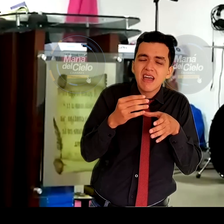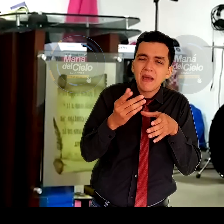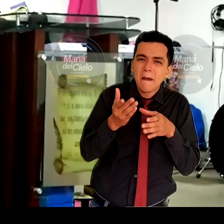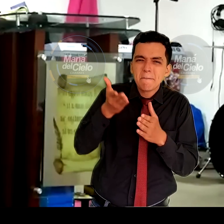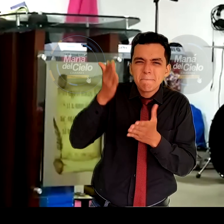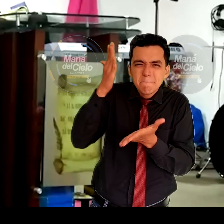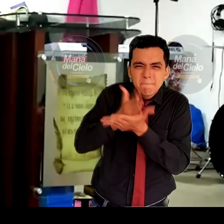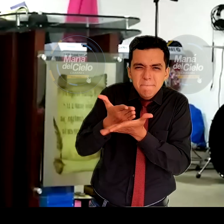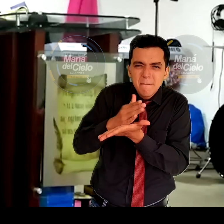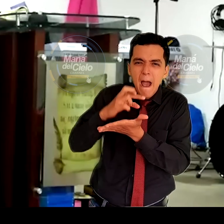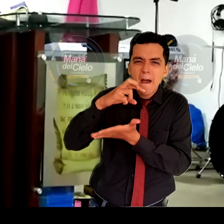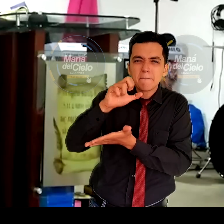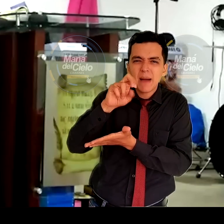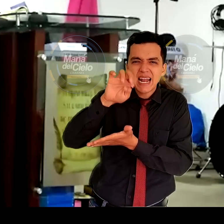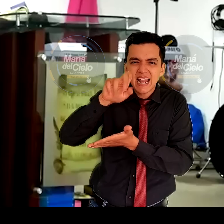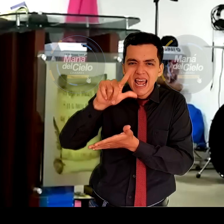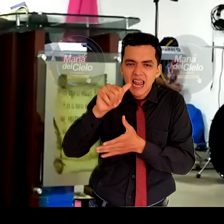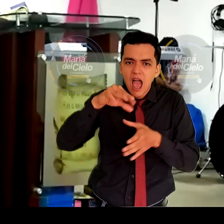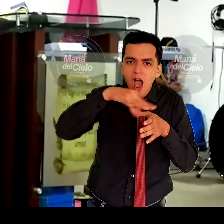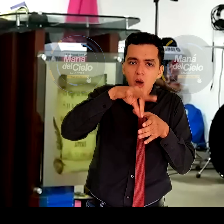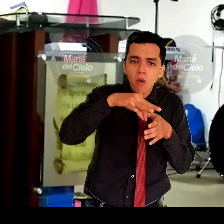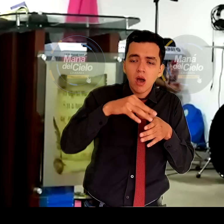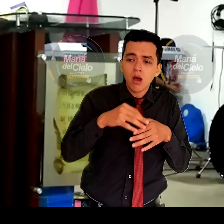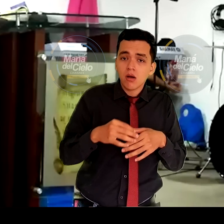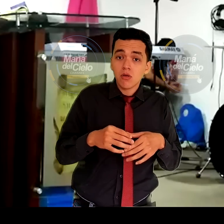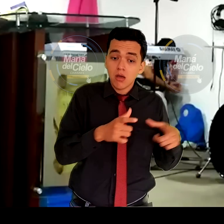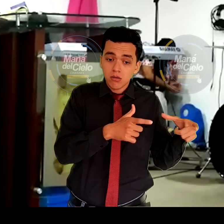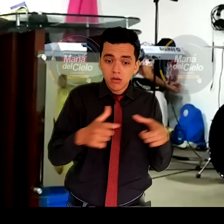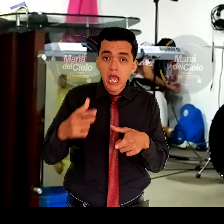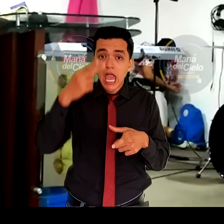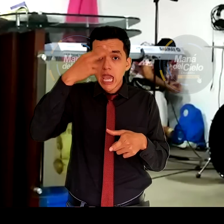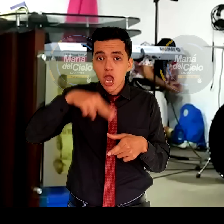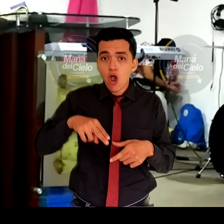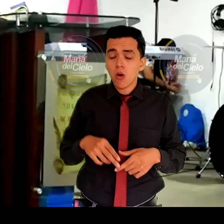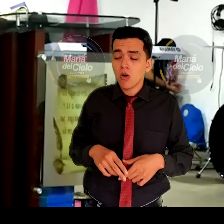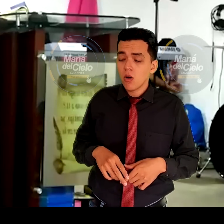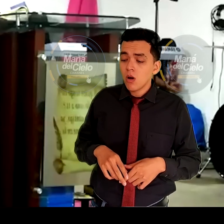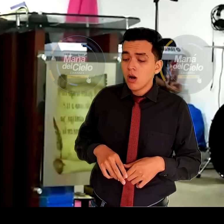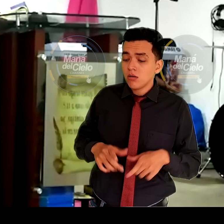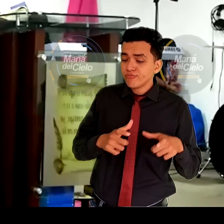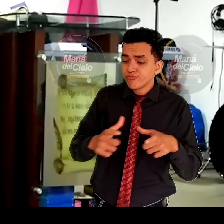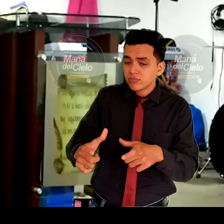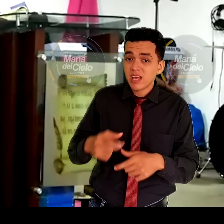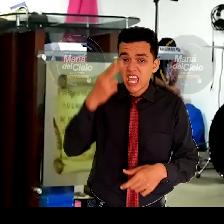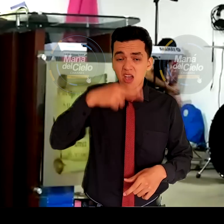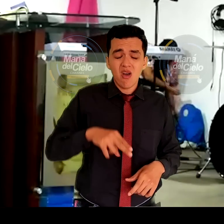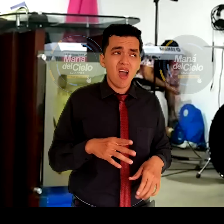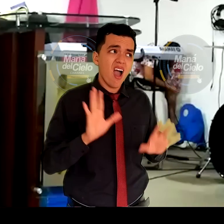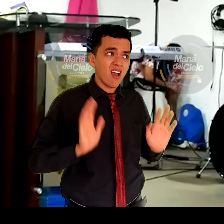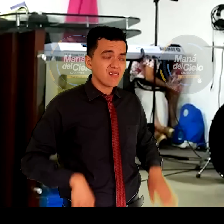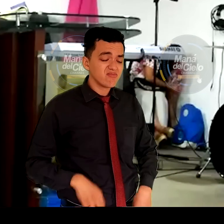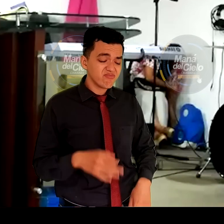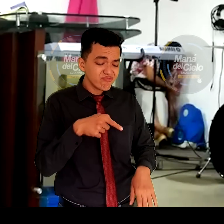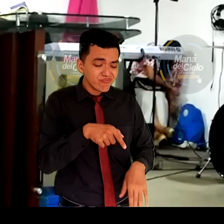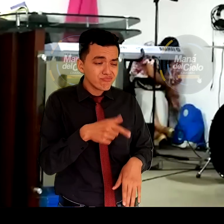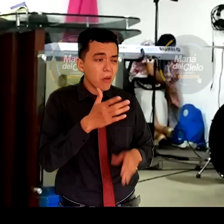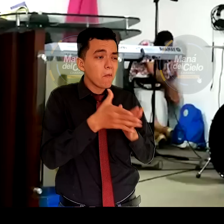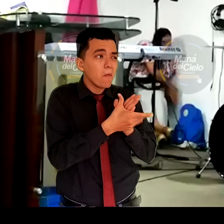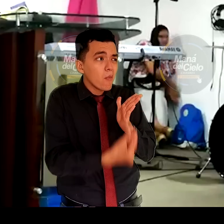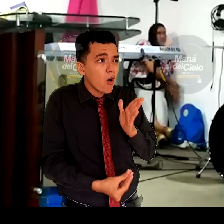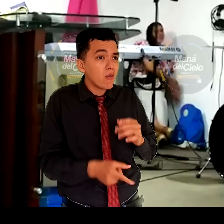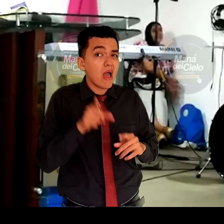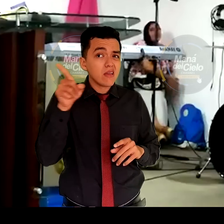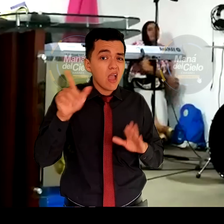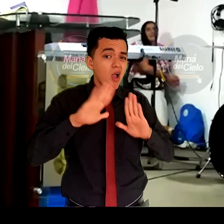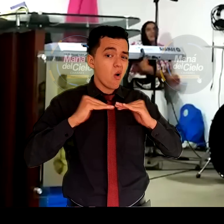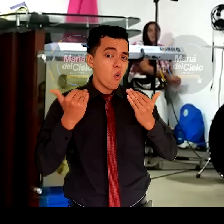pan? No hay un huevito, no hay quesito, no hay nada. Mis amigos llegan a la escuela diciendo que desayunaron, que con pescado, que con carne, que con yogur, que con